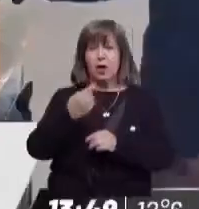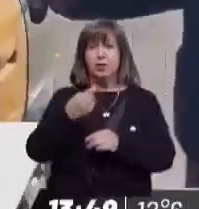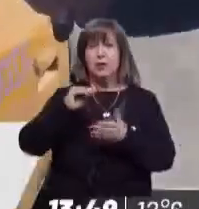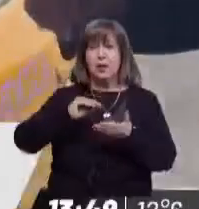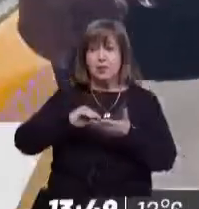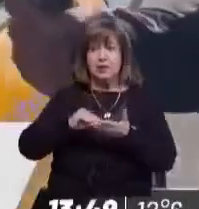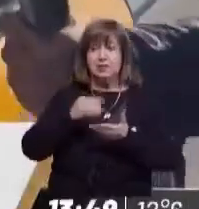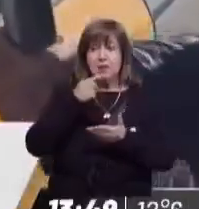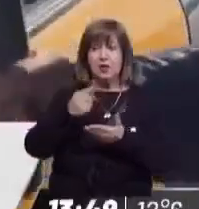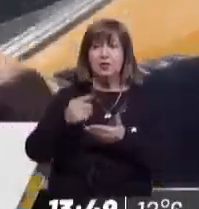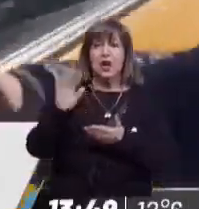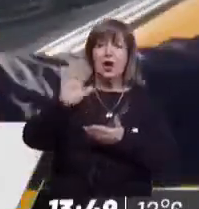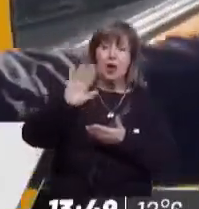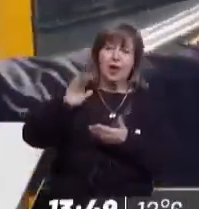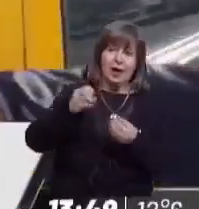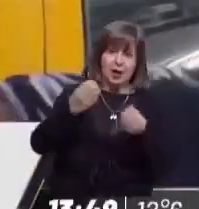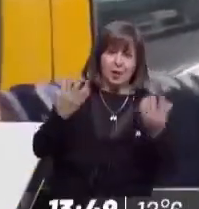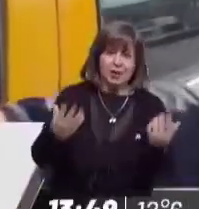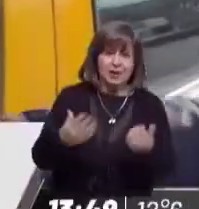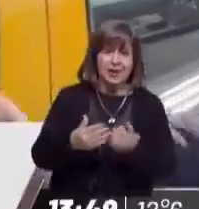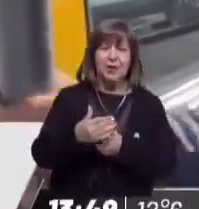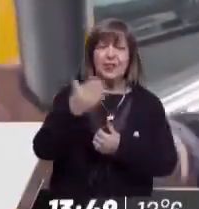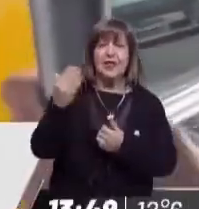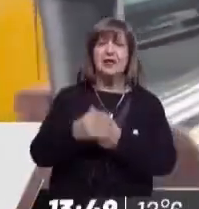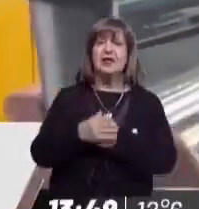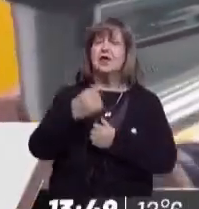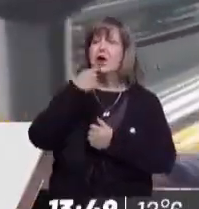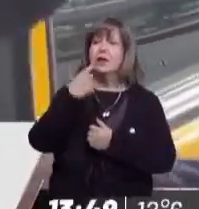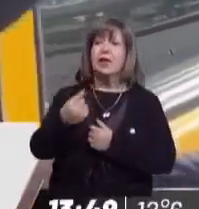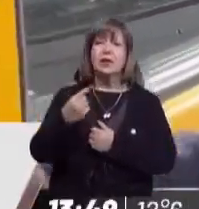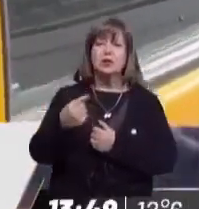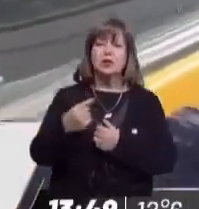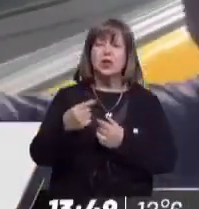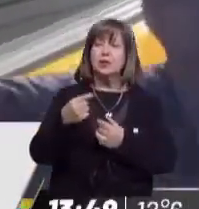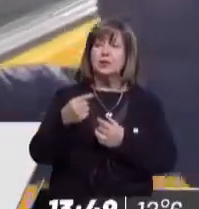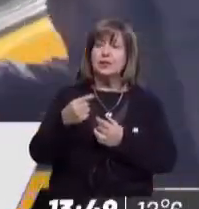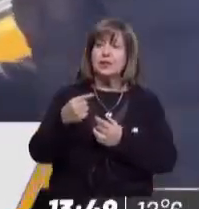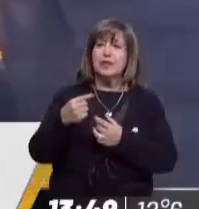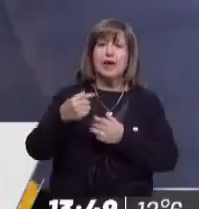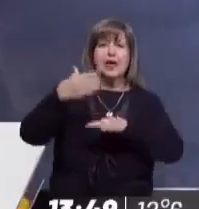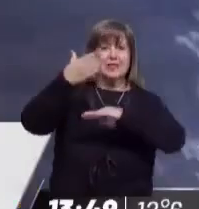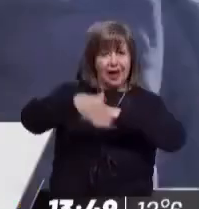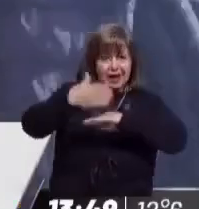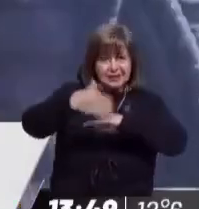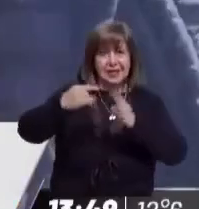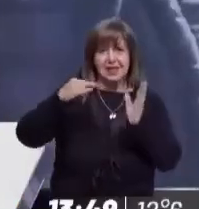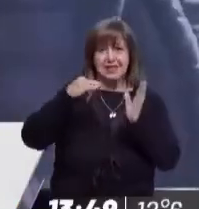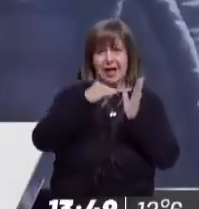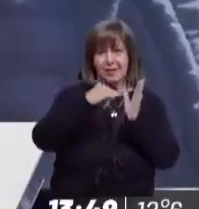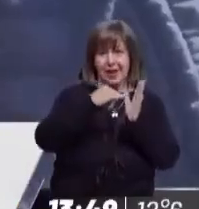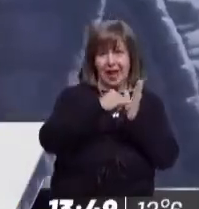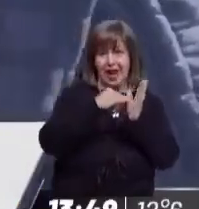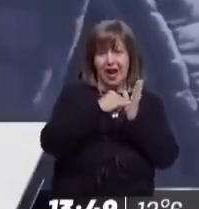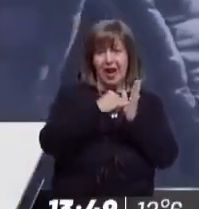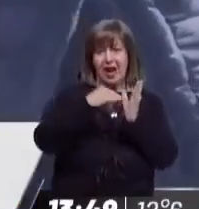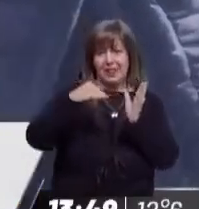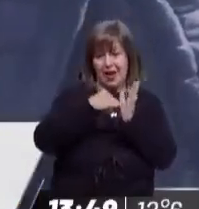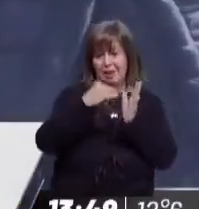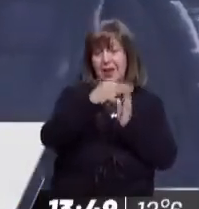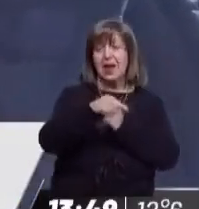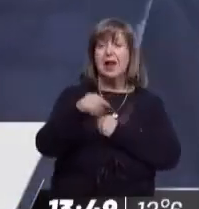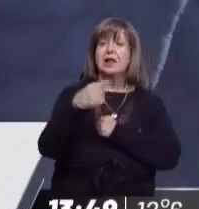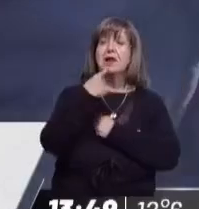taxista más. ¿Qué tal? Buen mediodía, ¿cómo le va? Bien, muy bien. Bueno, hoy día estamos recorriendo aquí el sector de los taxis de la terminal para conocer la realidad de ustedes con